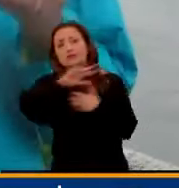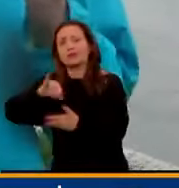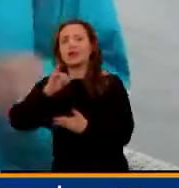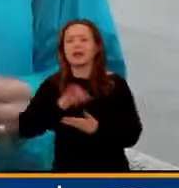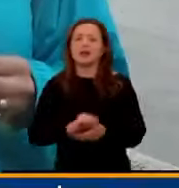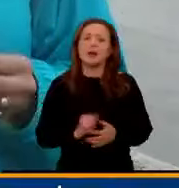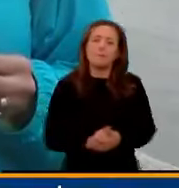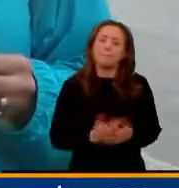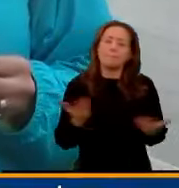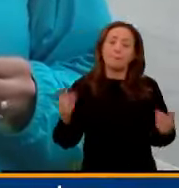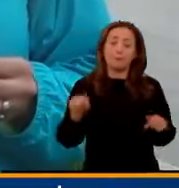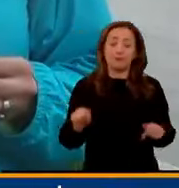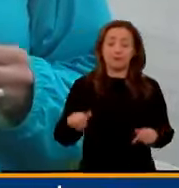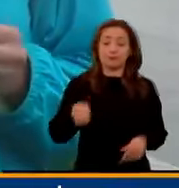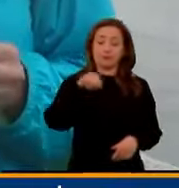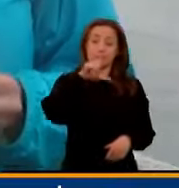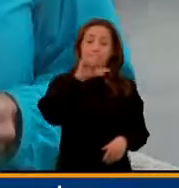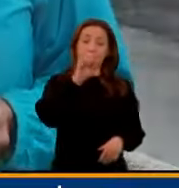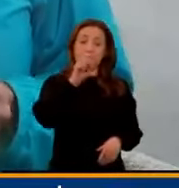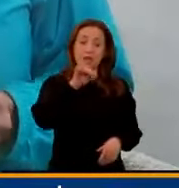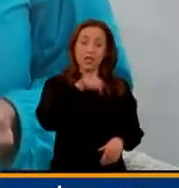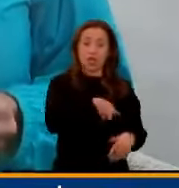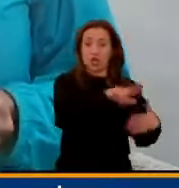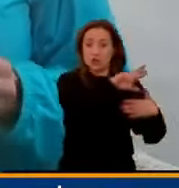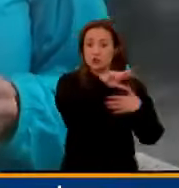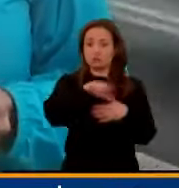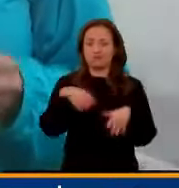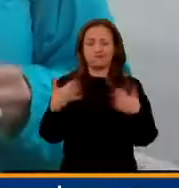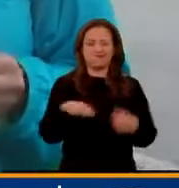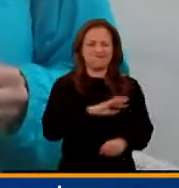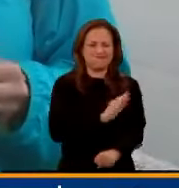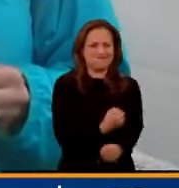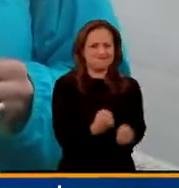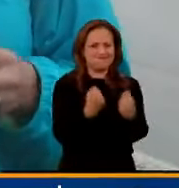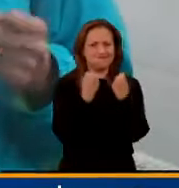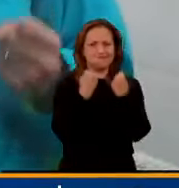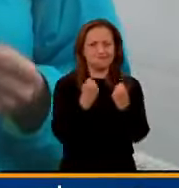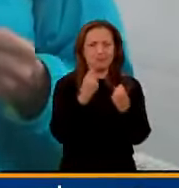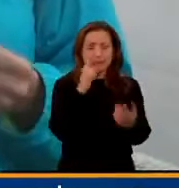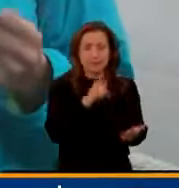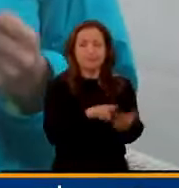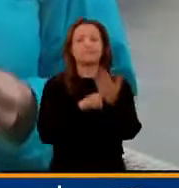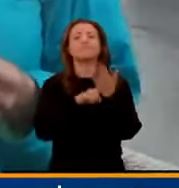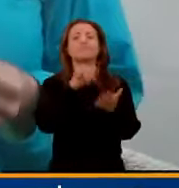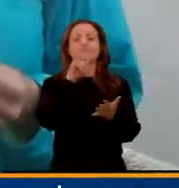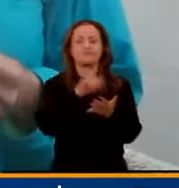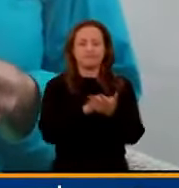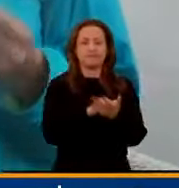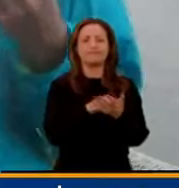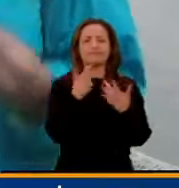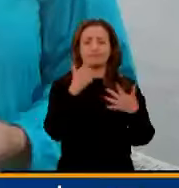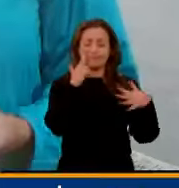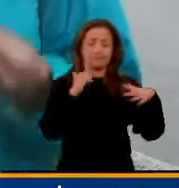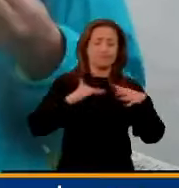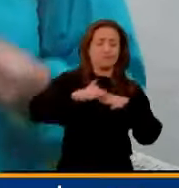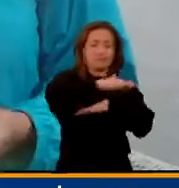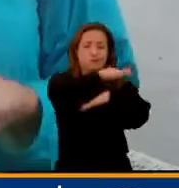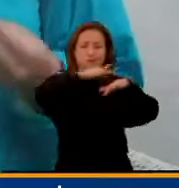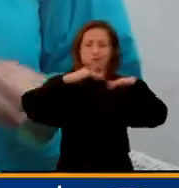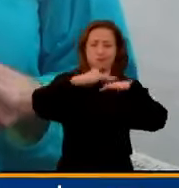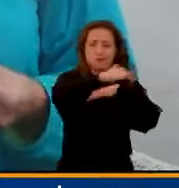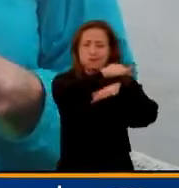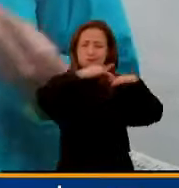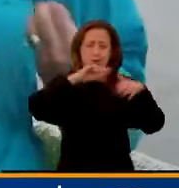huracán. Y es que Milton viene muy potente, así lo deja ver la fuerte actividad que presenta y